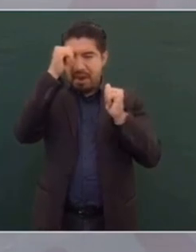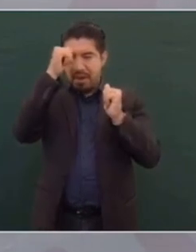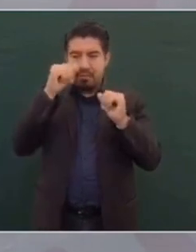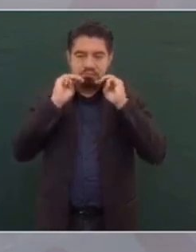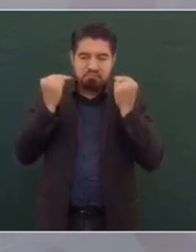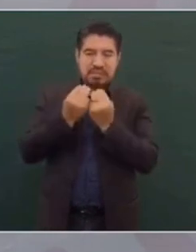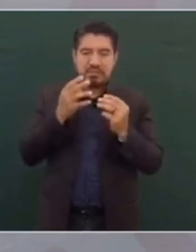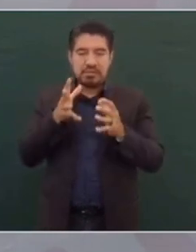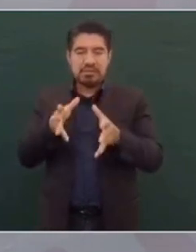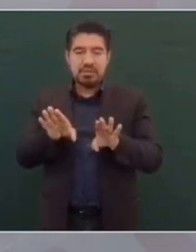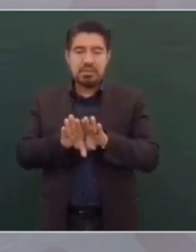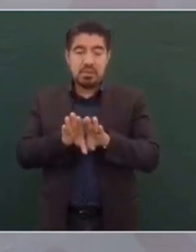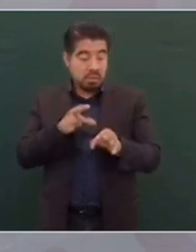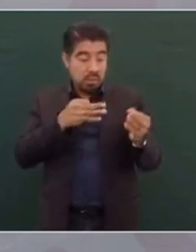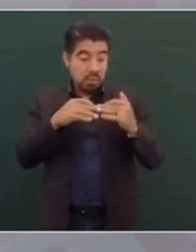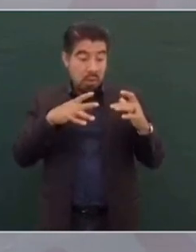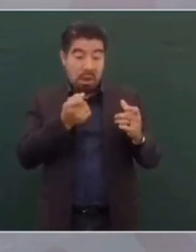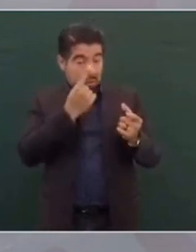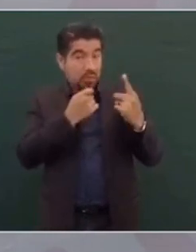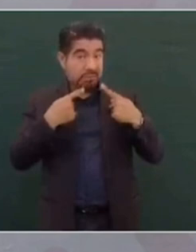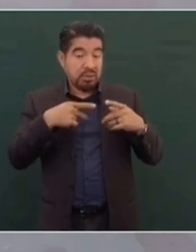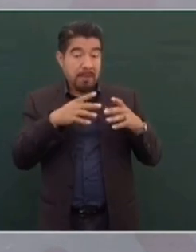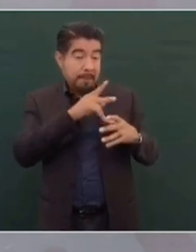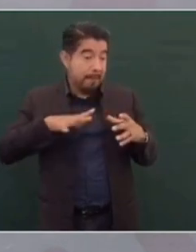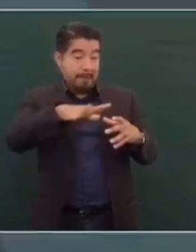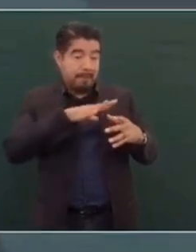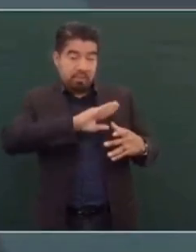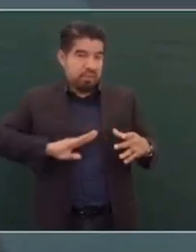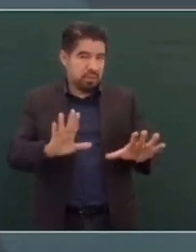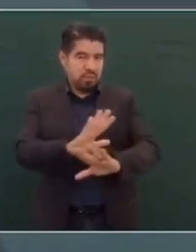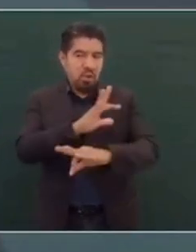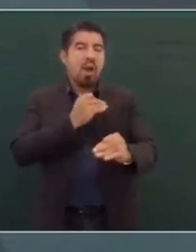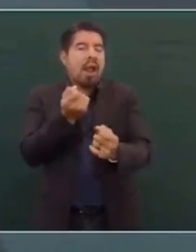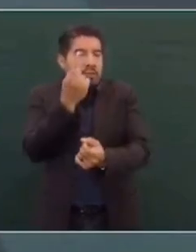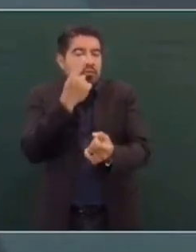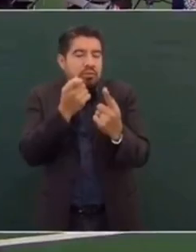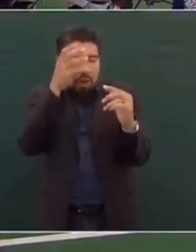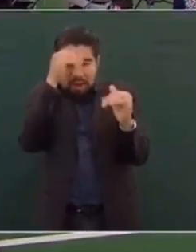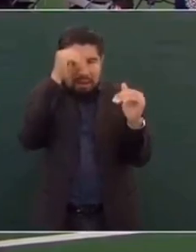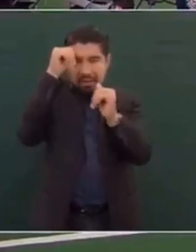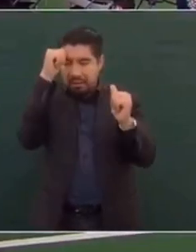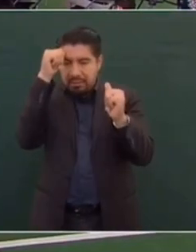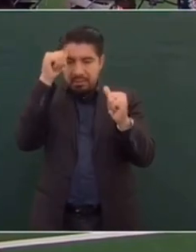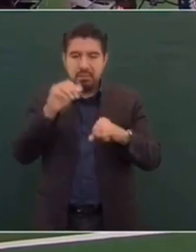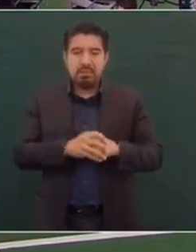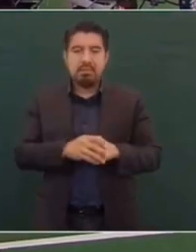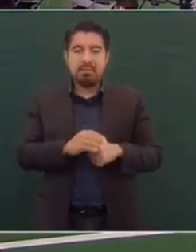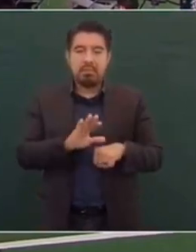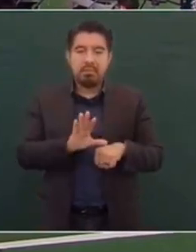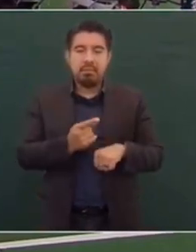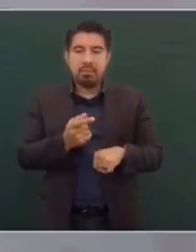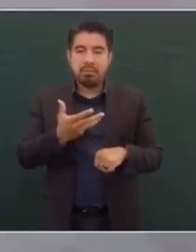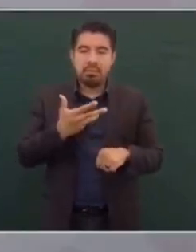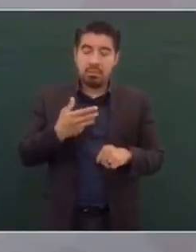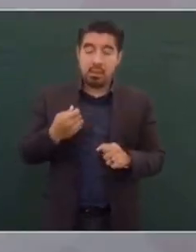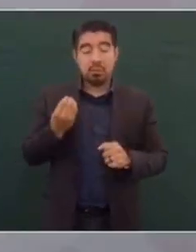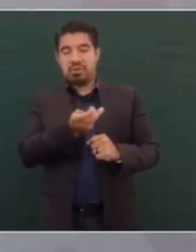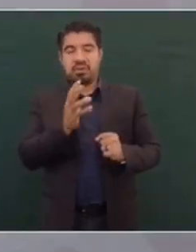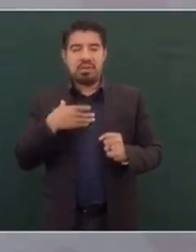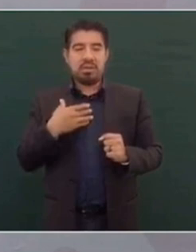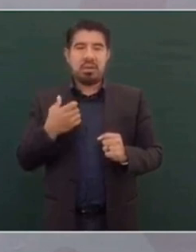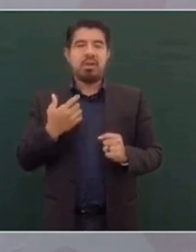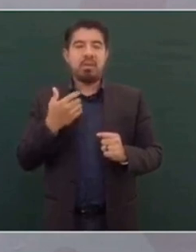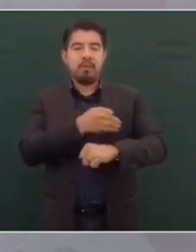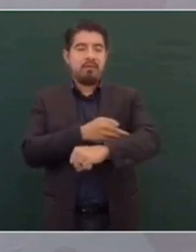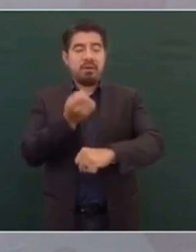comunidades con algunas gentes, no es todo el pueblo, y ya sea porque están entregando dádivas